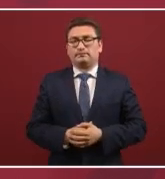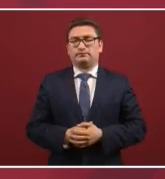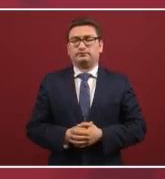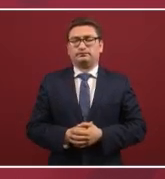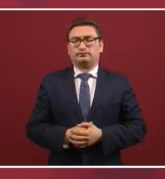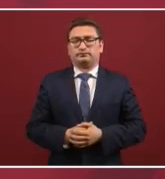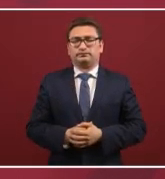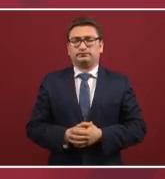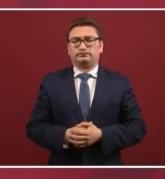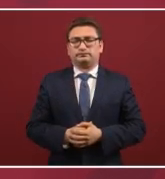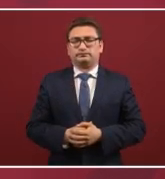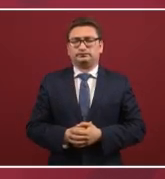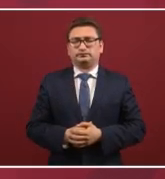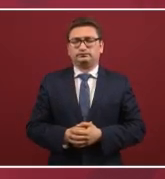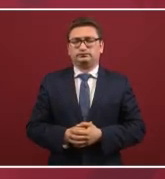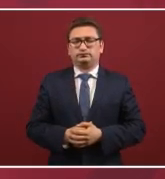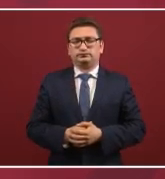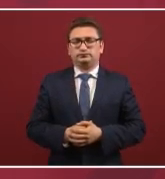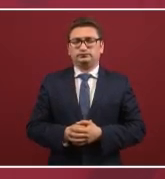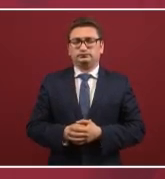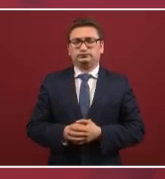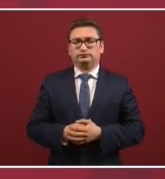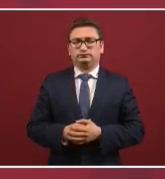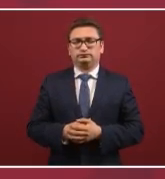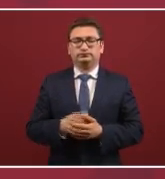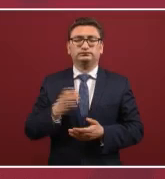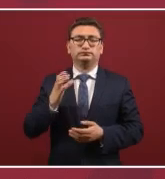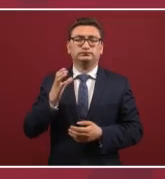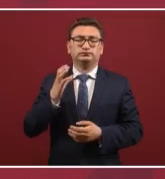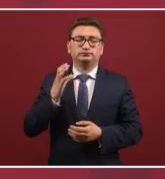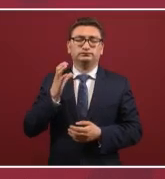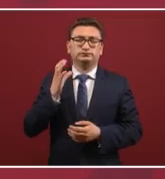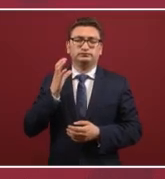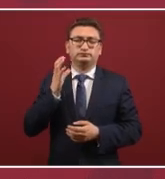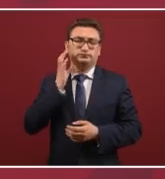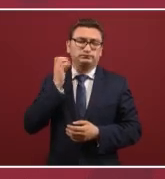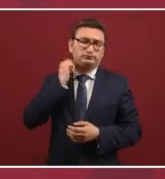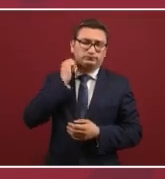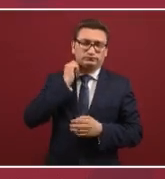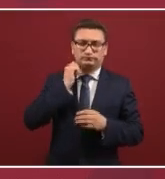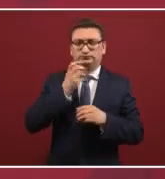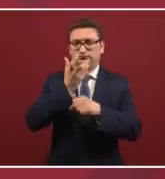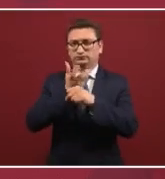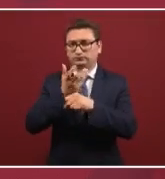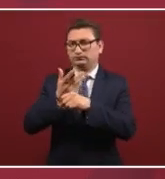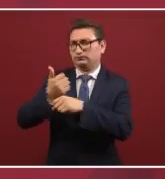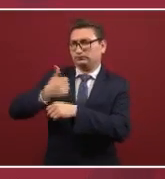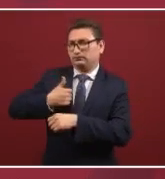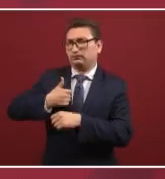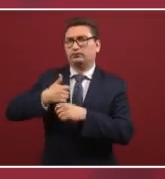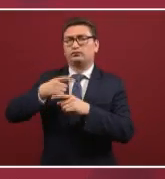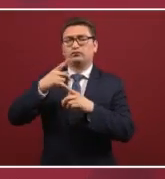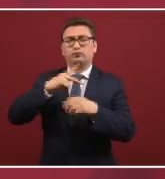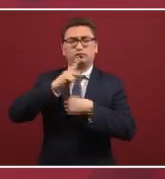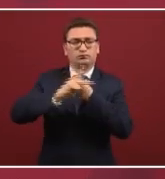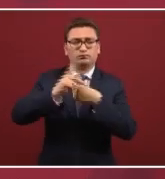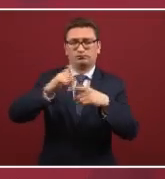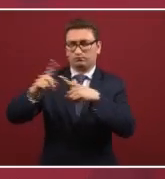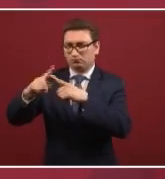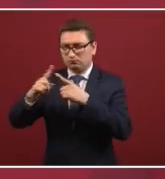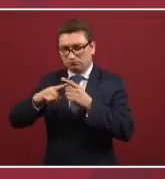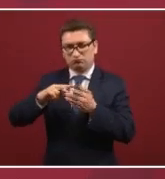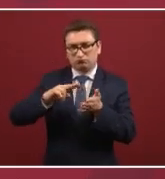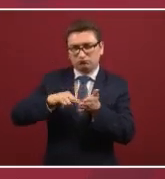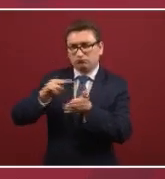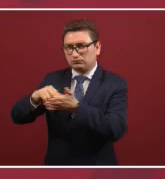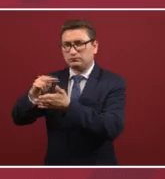La aprobación de los congresos en los países suscriptores puede ser paralelo o en